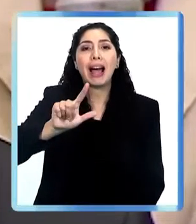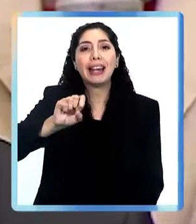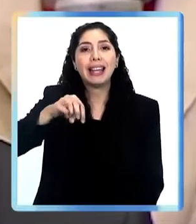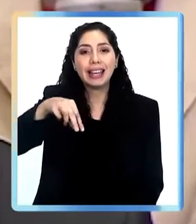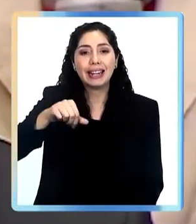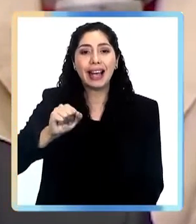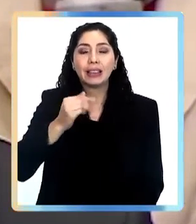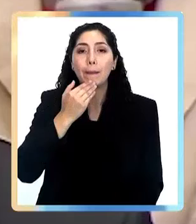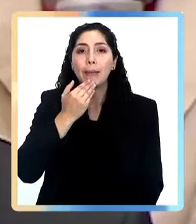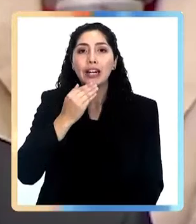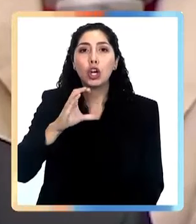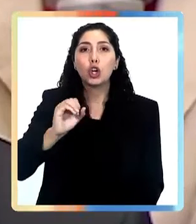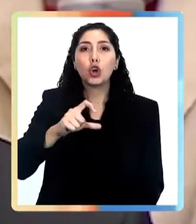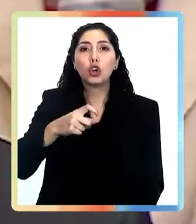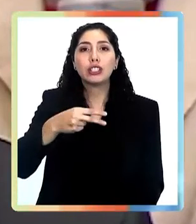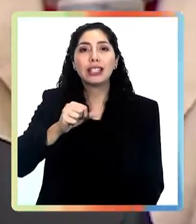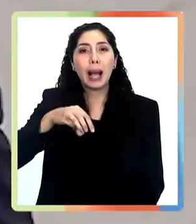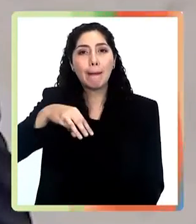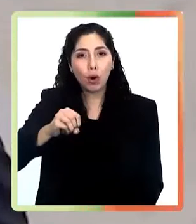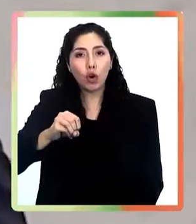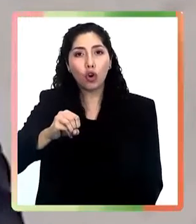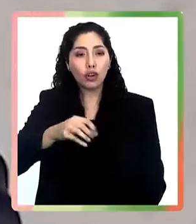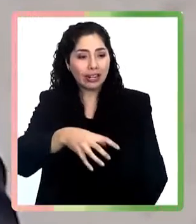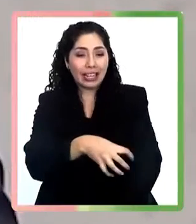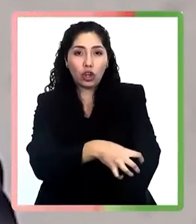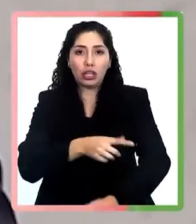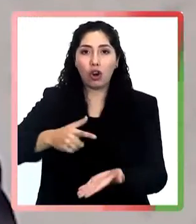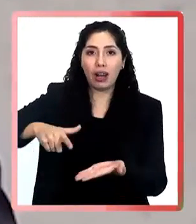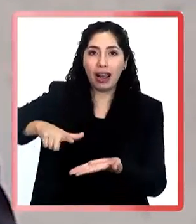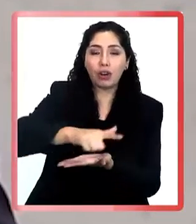la región de los lagos además de las regiones